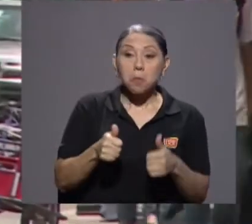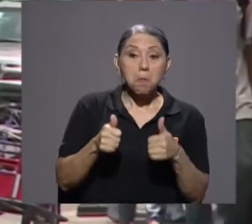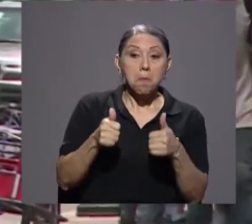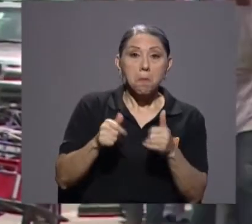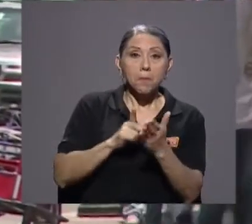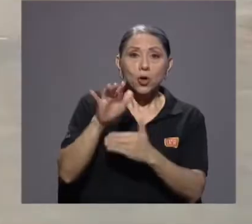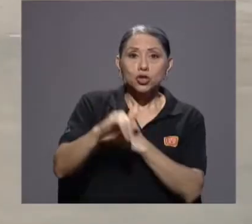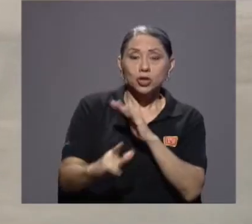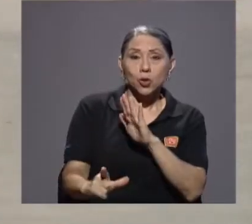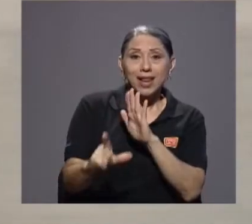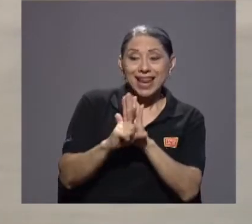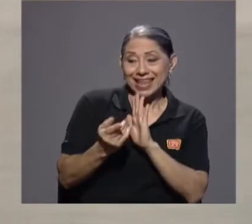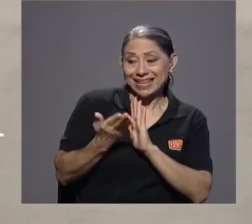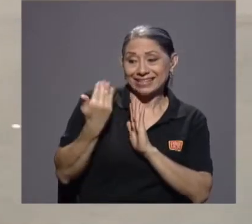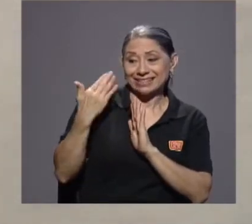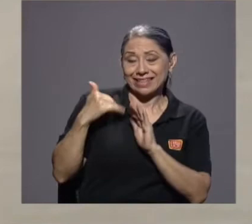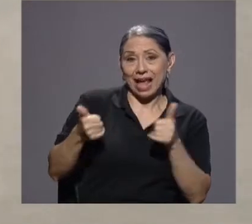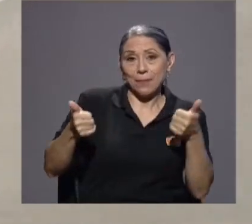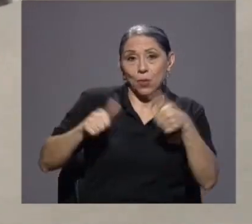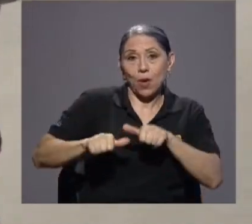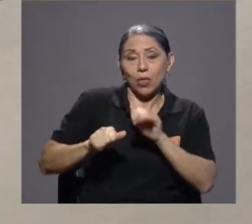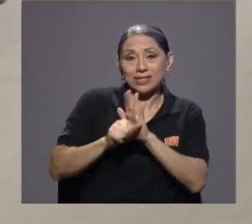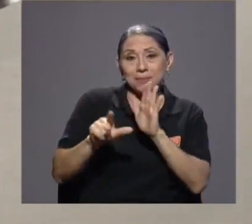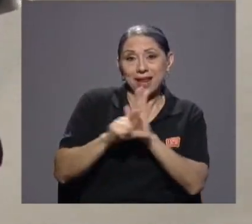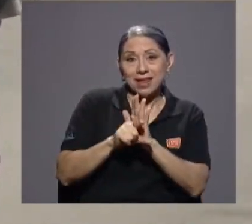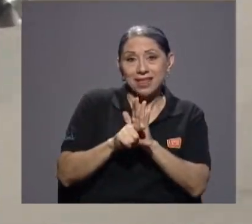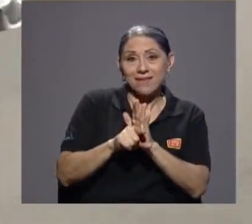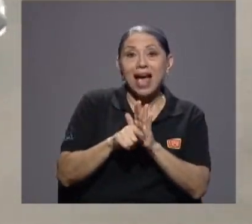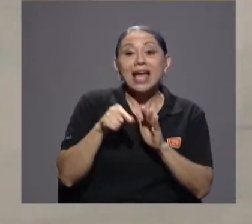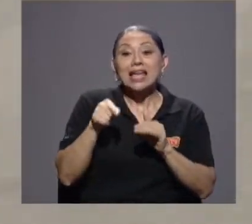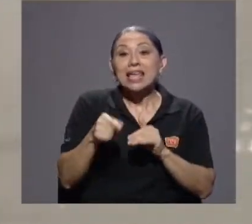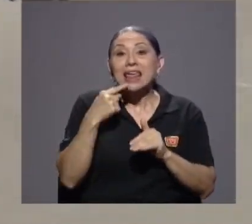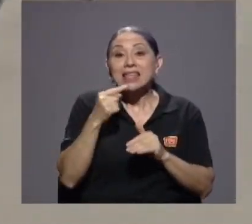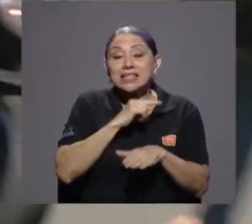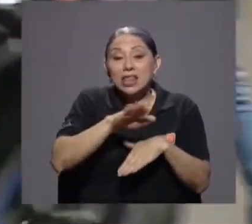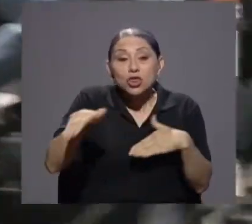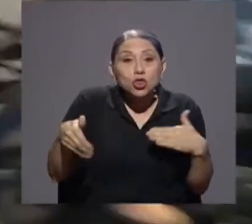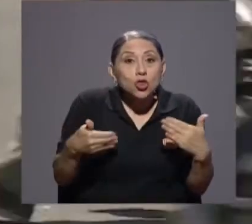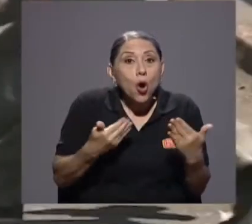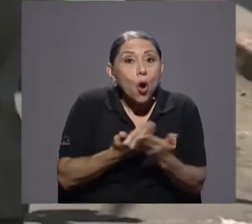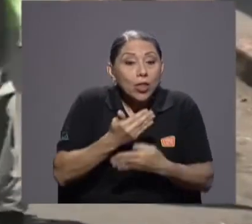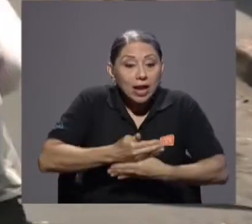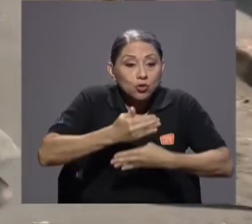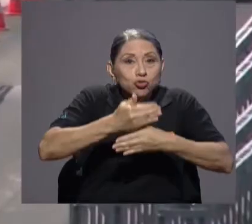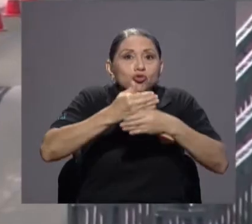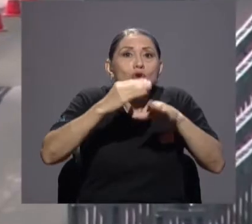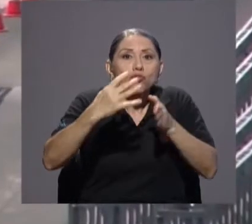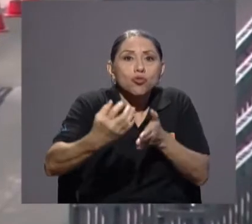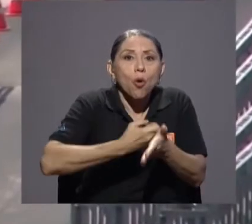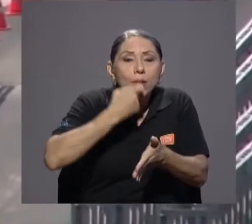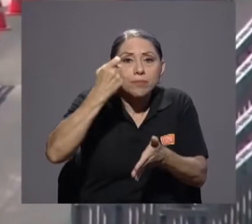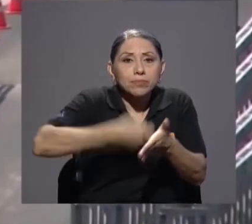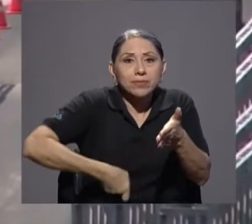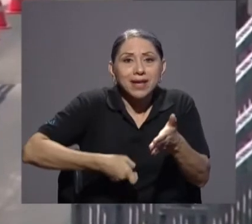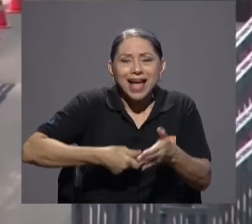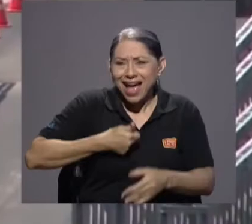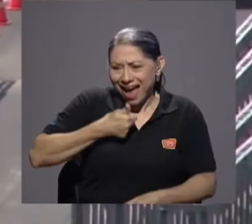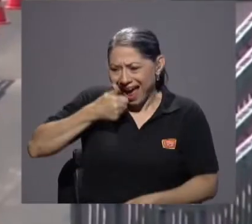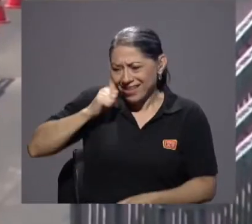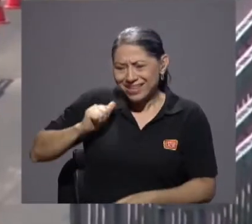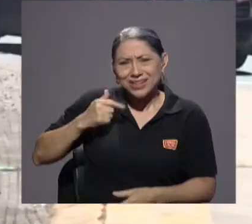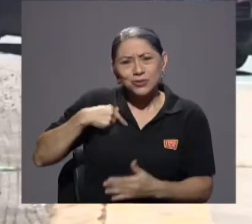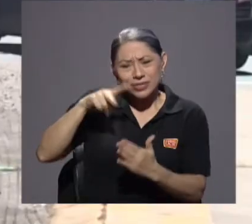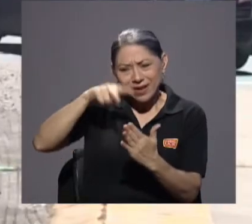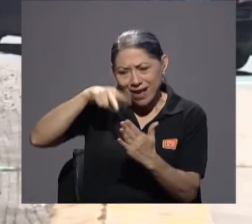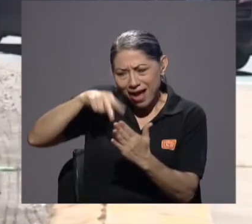ley que acaba de ser aprobado en la Asamblea Legislativa, que le genera una gradualidad a todos los proyectos del sector construcción. Ayer fue vetado, pero buscando una